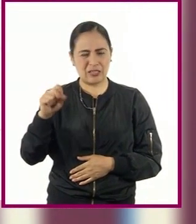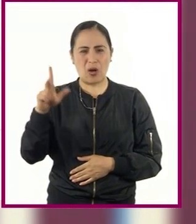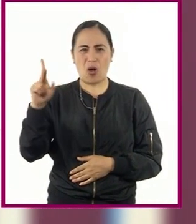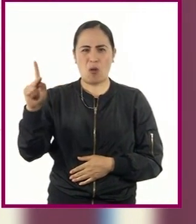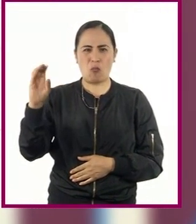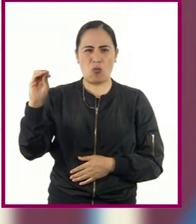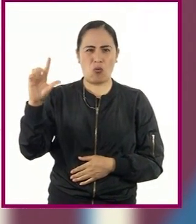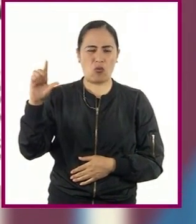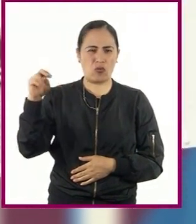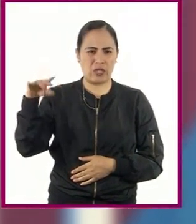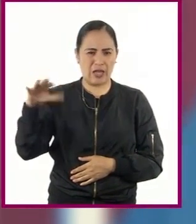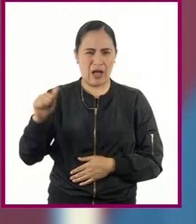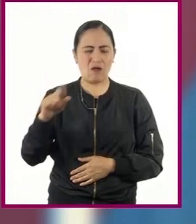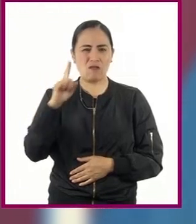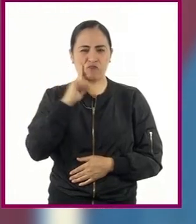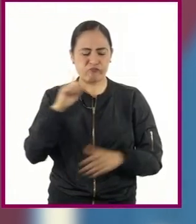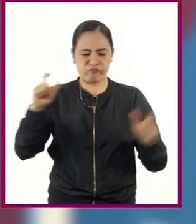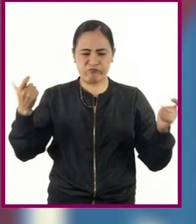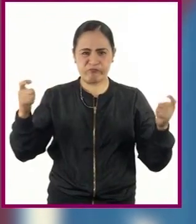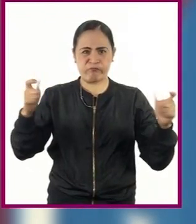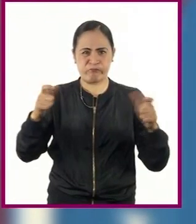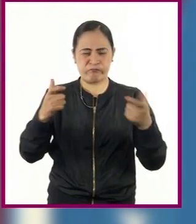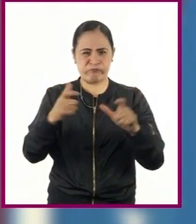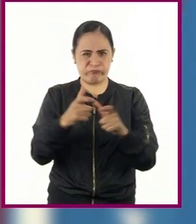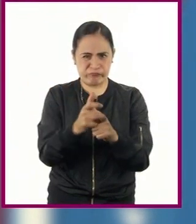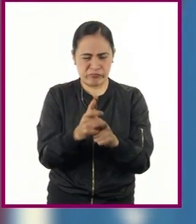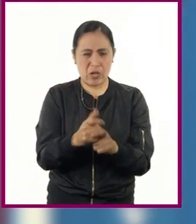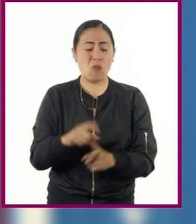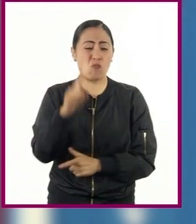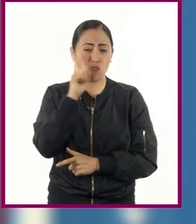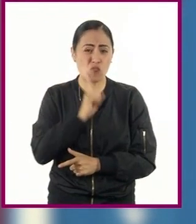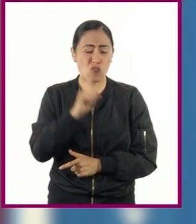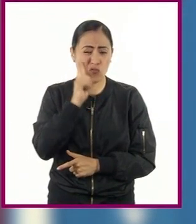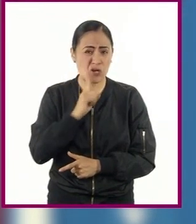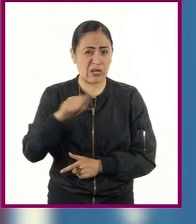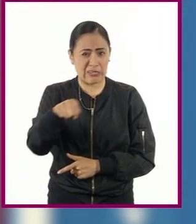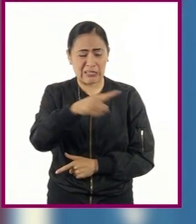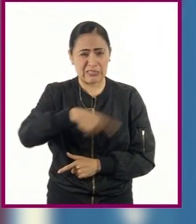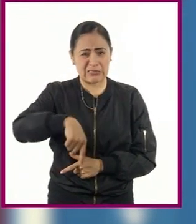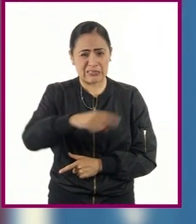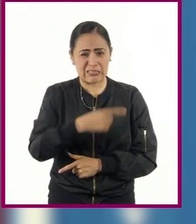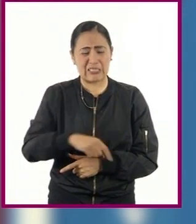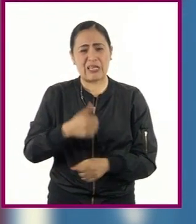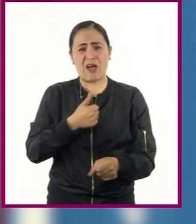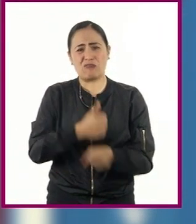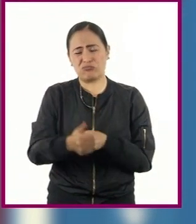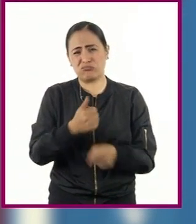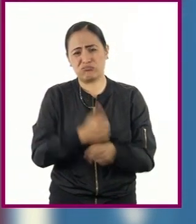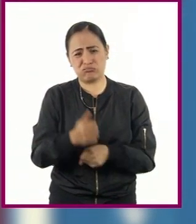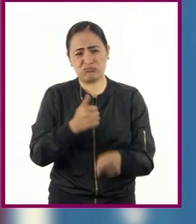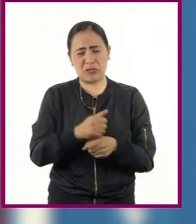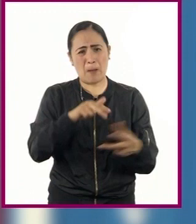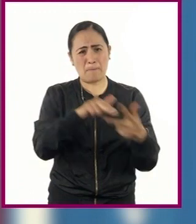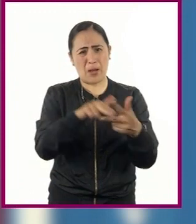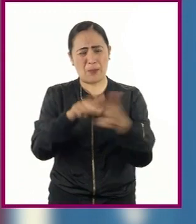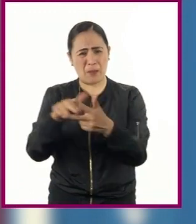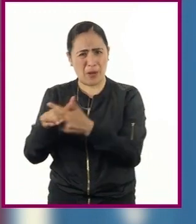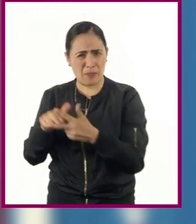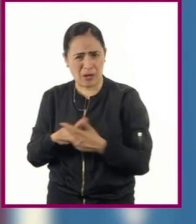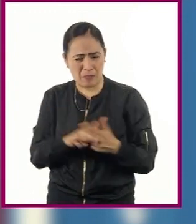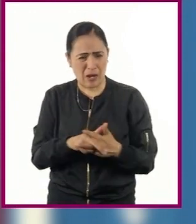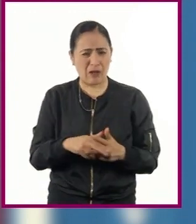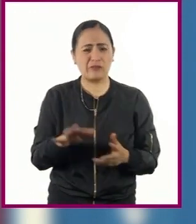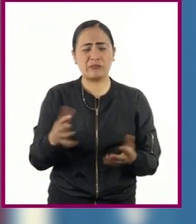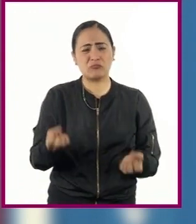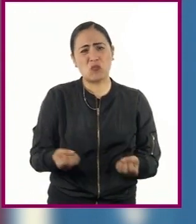del exterminio nazi. Millones de mujeres fueron víctimas de la política genocida nazi. Se calcula que la mitad de